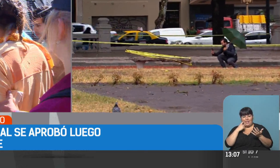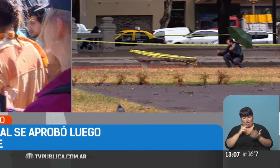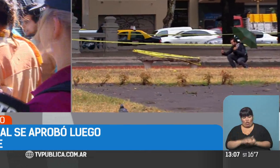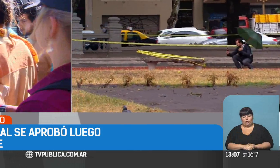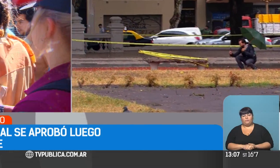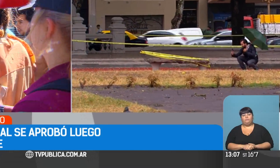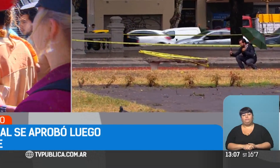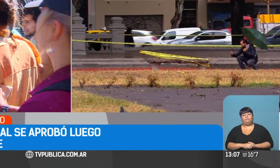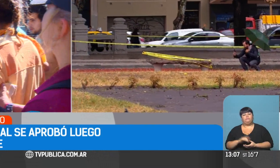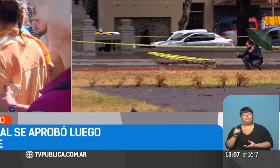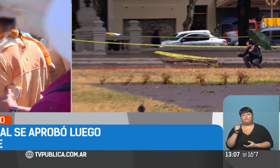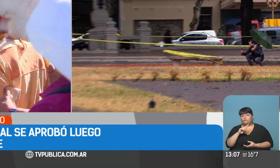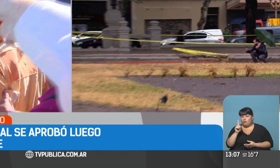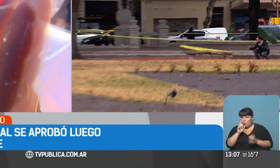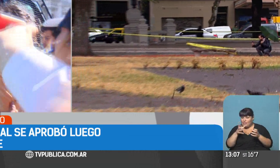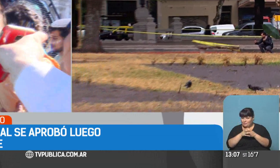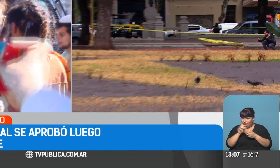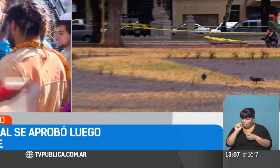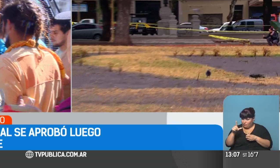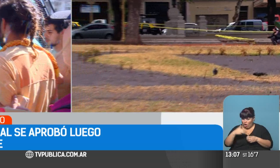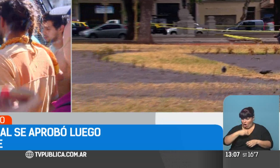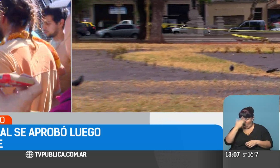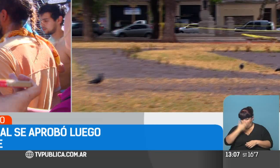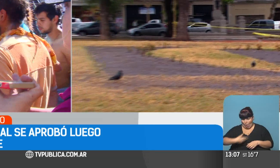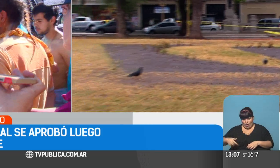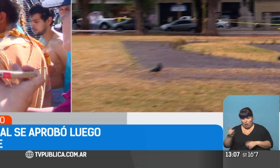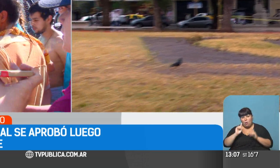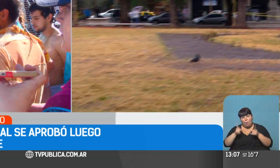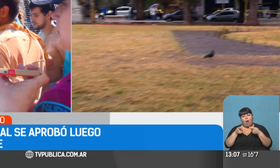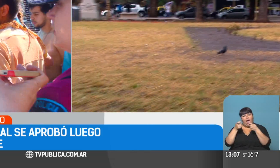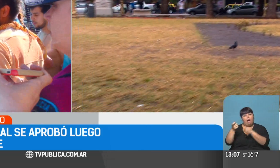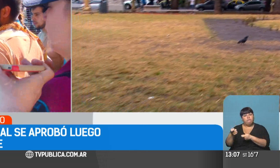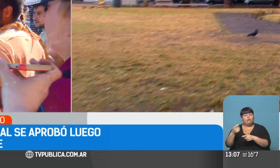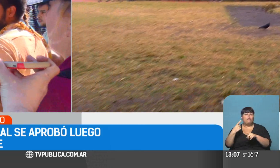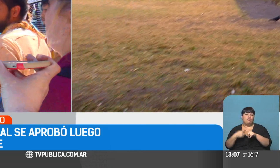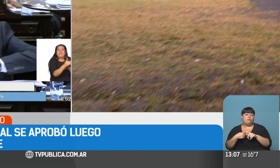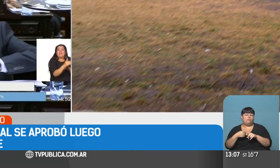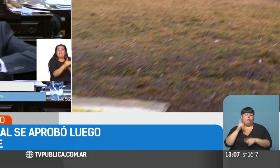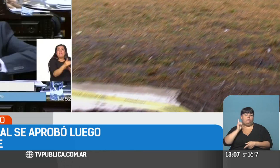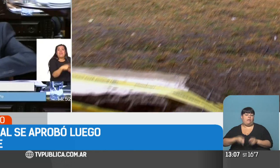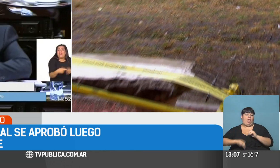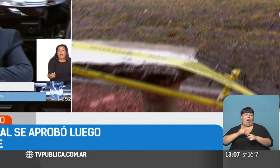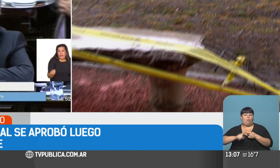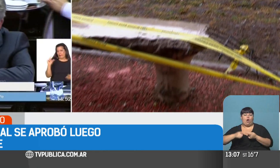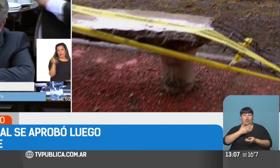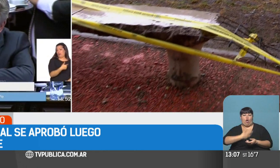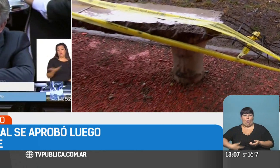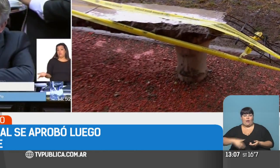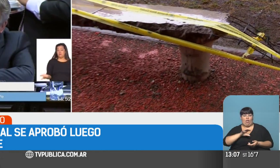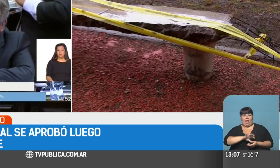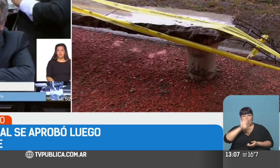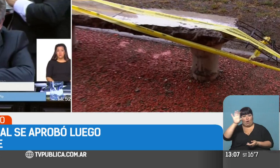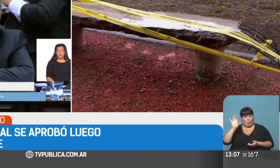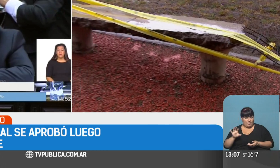Ríos, que no eran tropa propia justamente del oficialismo, pero que acompañaron en función con el acuerdo firmado con los gobernadores